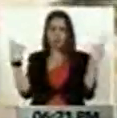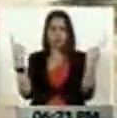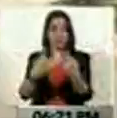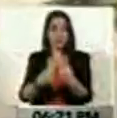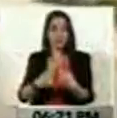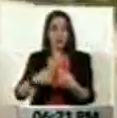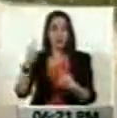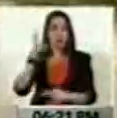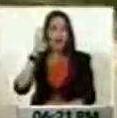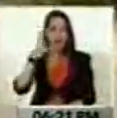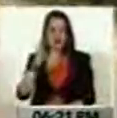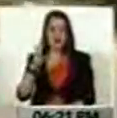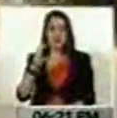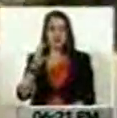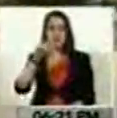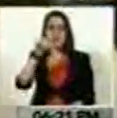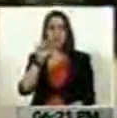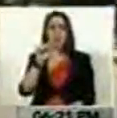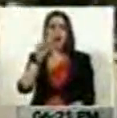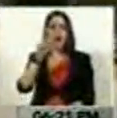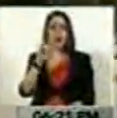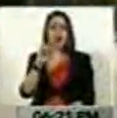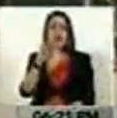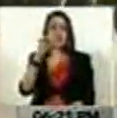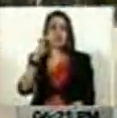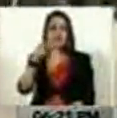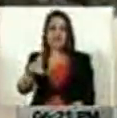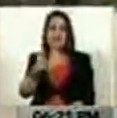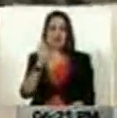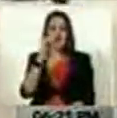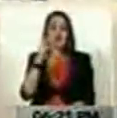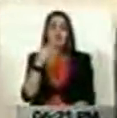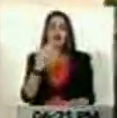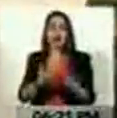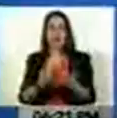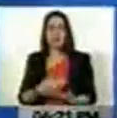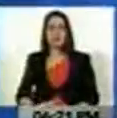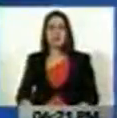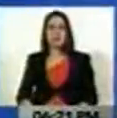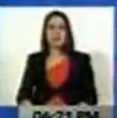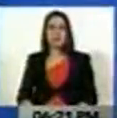complejo urbanístico Ciudad Mariche. Con este pase, retornamos a los estudios.